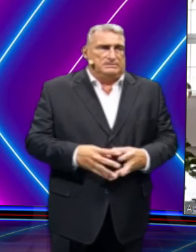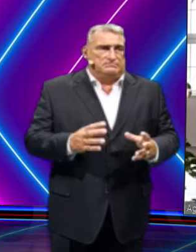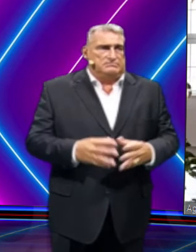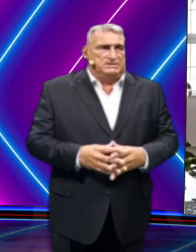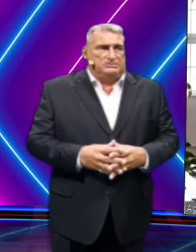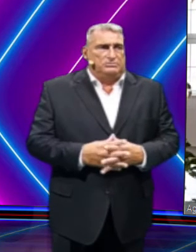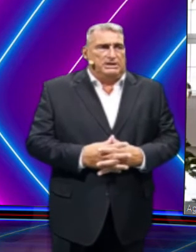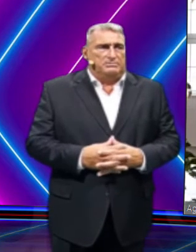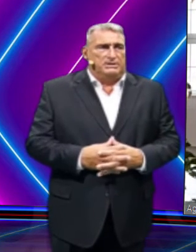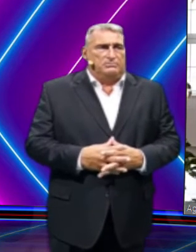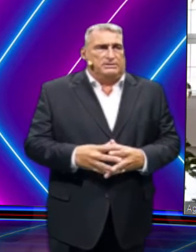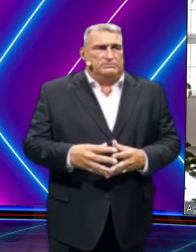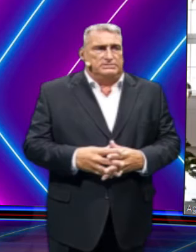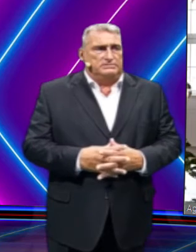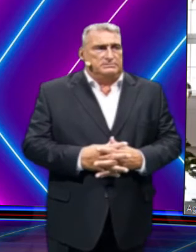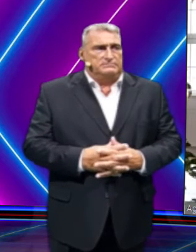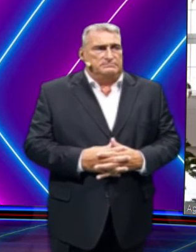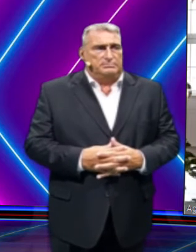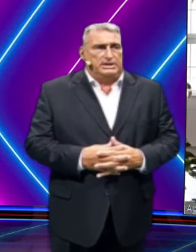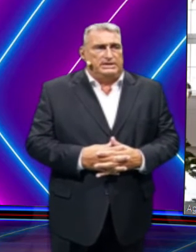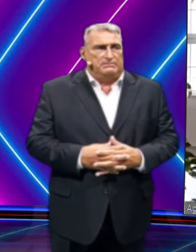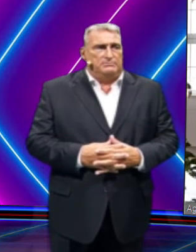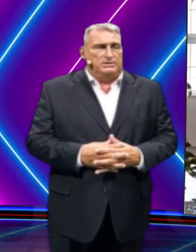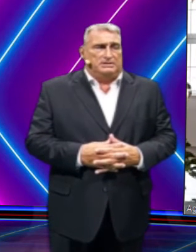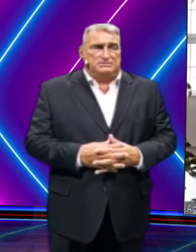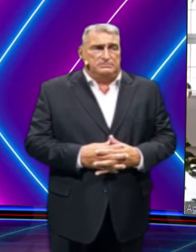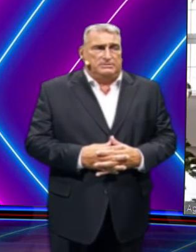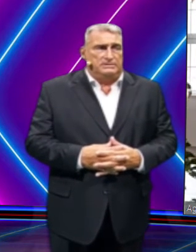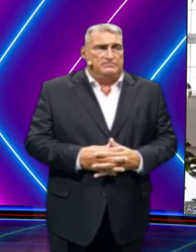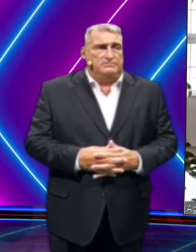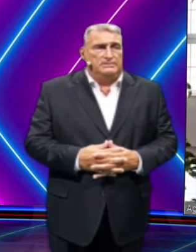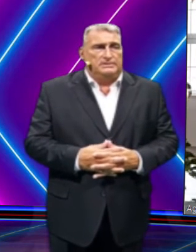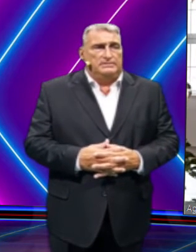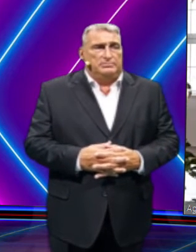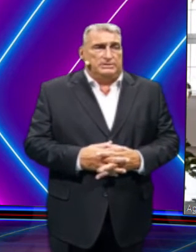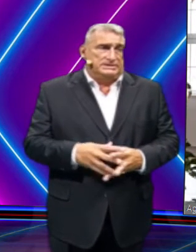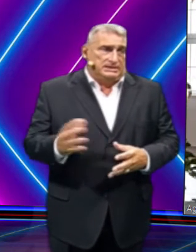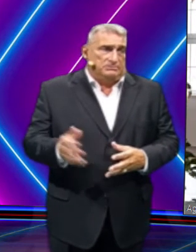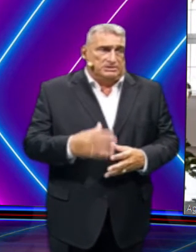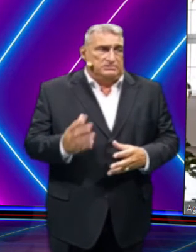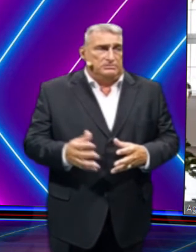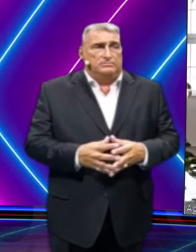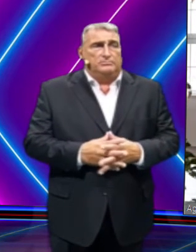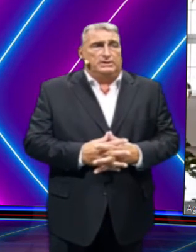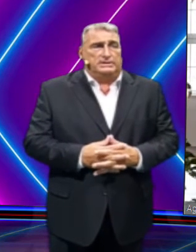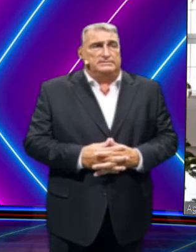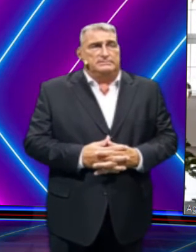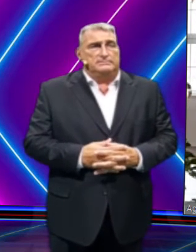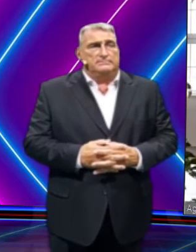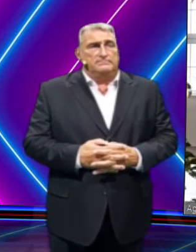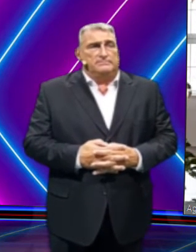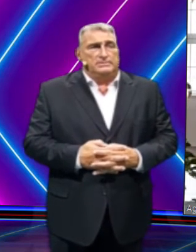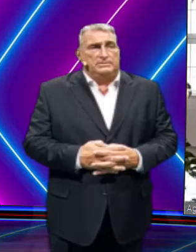Ese. Quinto lugar, póngale cuarto, qué sé yo, no sé. Por ahí andábamos, ahora no sé cómo andaremos. Porque seguimos teniendo muertes. Le